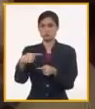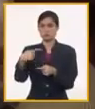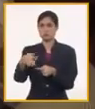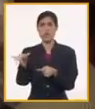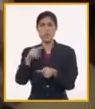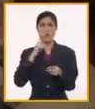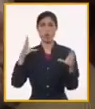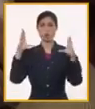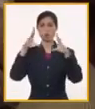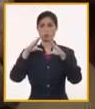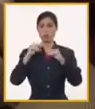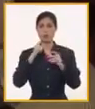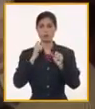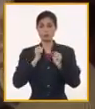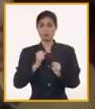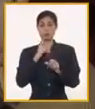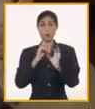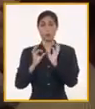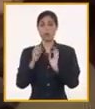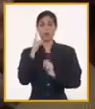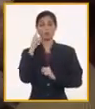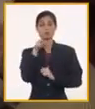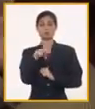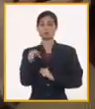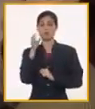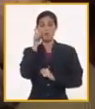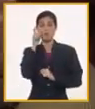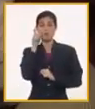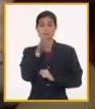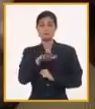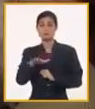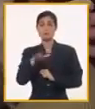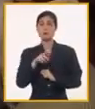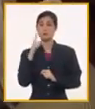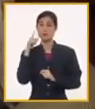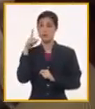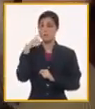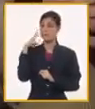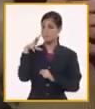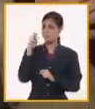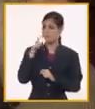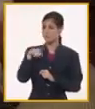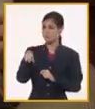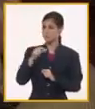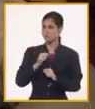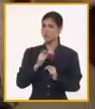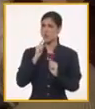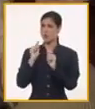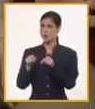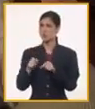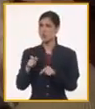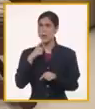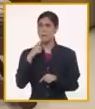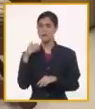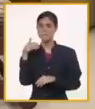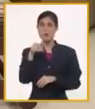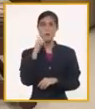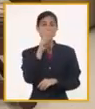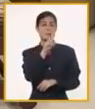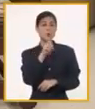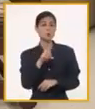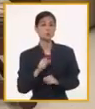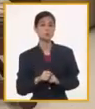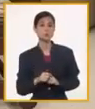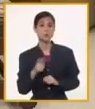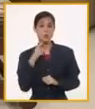estaban en la misma esquina, etcétera. Nos conocíamos de vista, y había uno que yo lo conocía, y después la posta, le voy a preguntar,